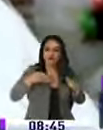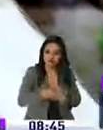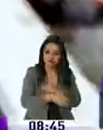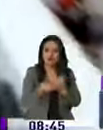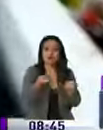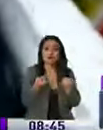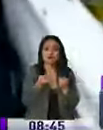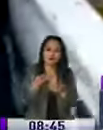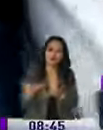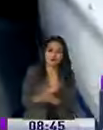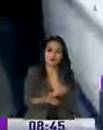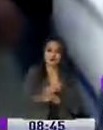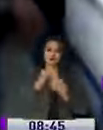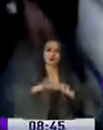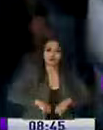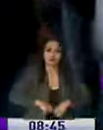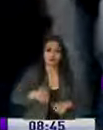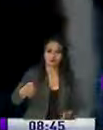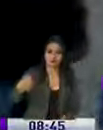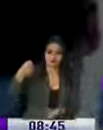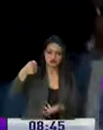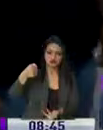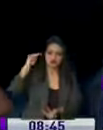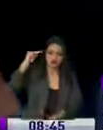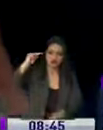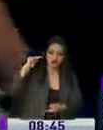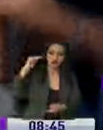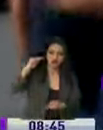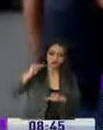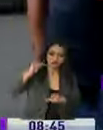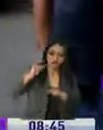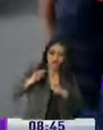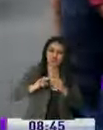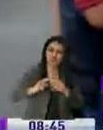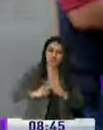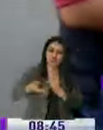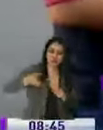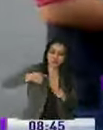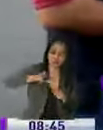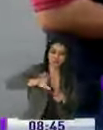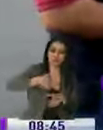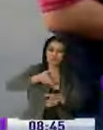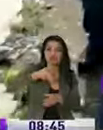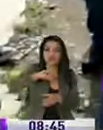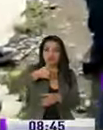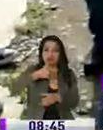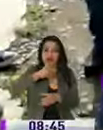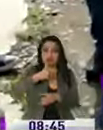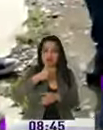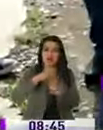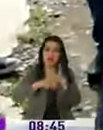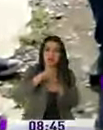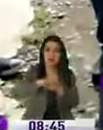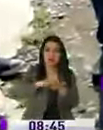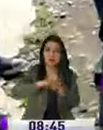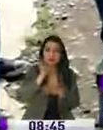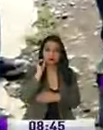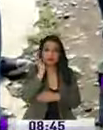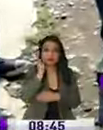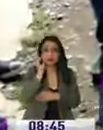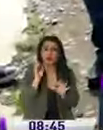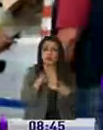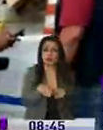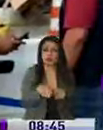el decomiso del producto. En canecas o botellas grandes y pequeñas estaba el licor, la mayoría mezclado con frutas o